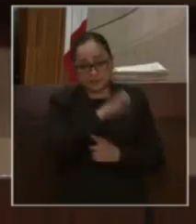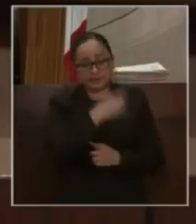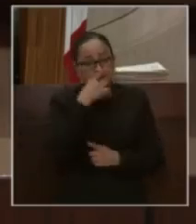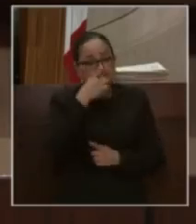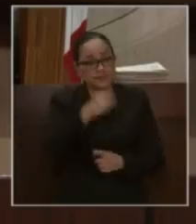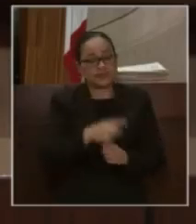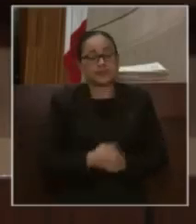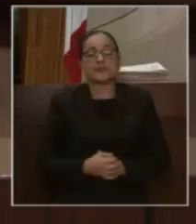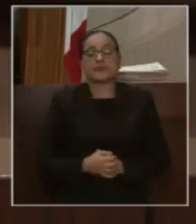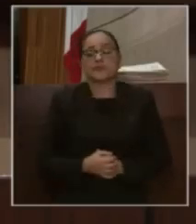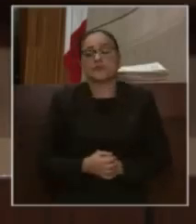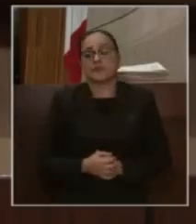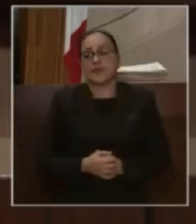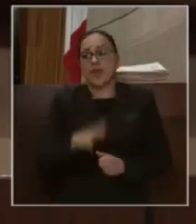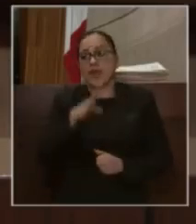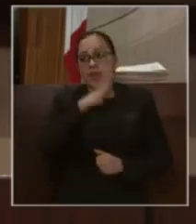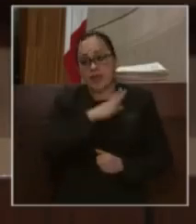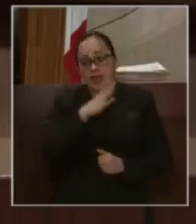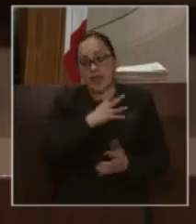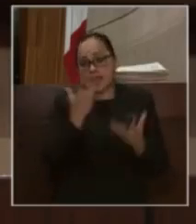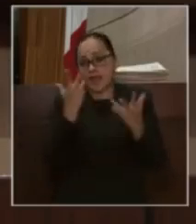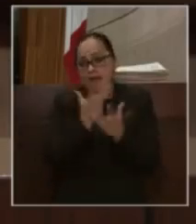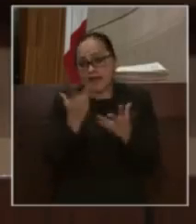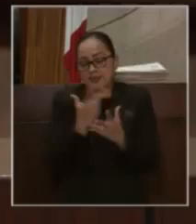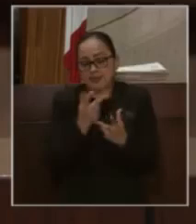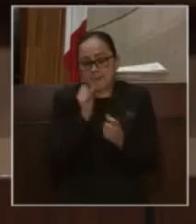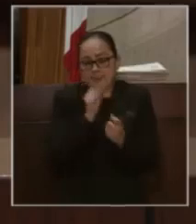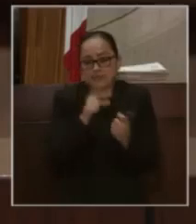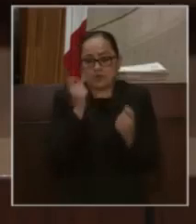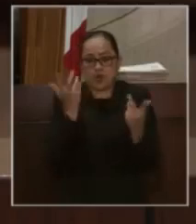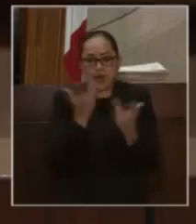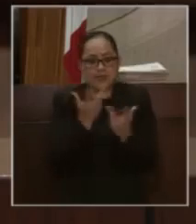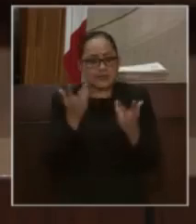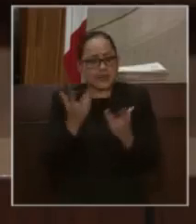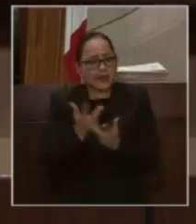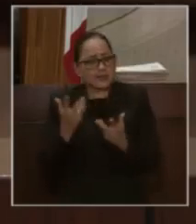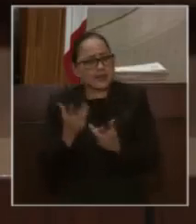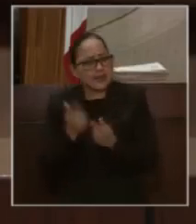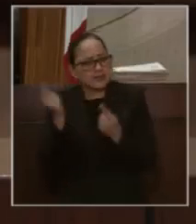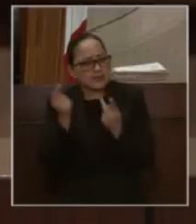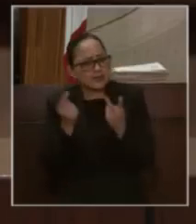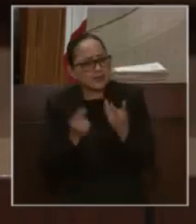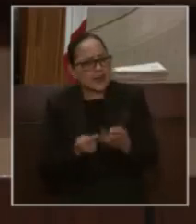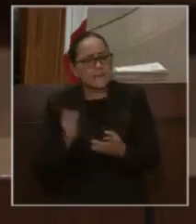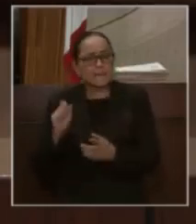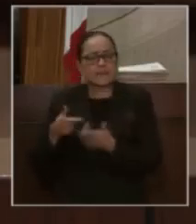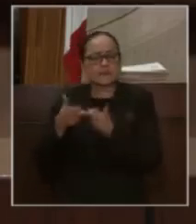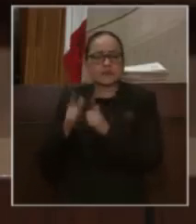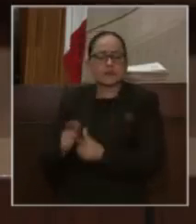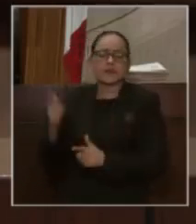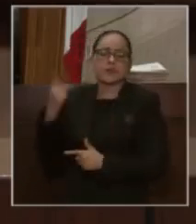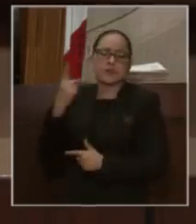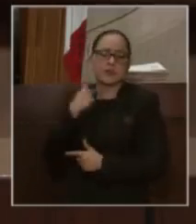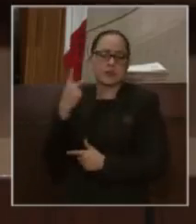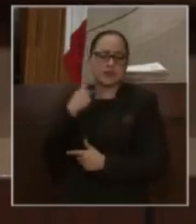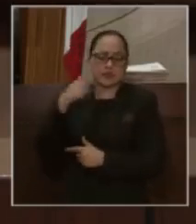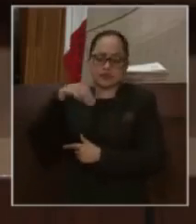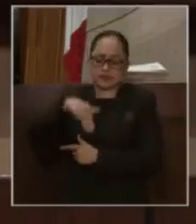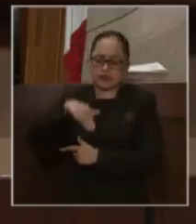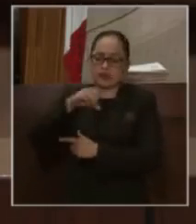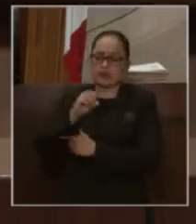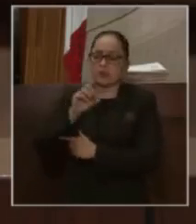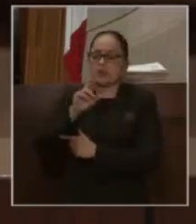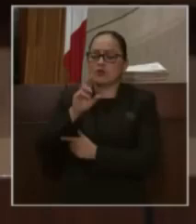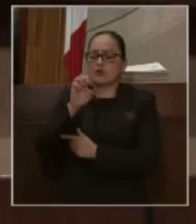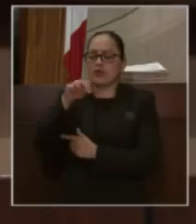través de una serie de actos concatenados y sistemáticos, el partido político Morena,